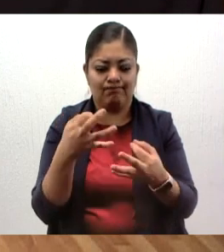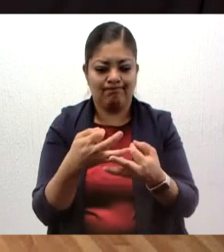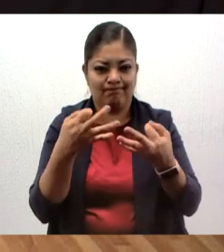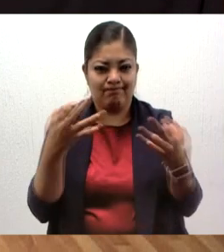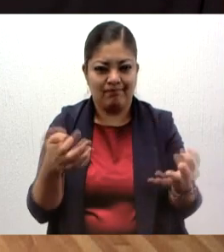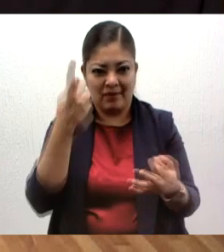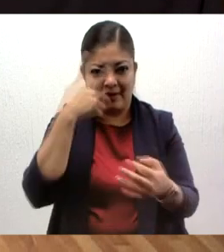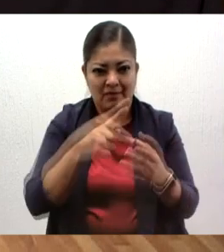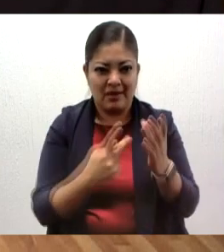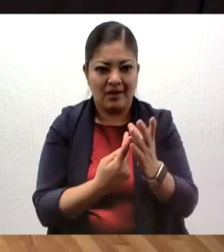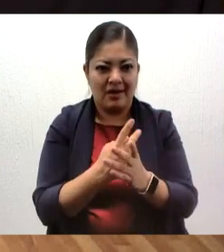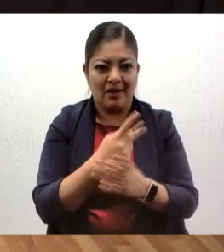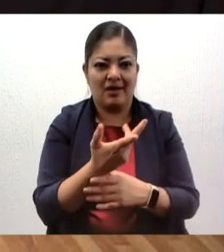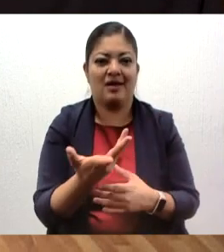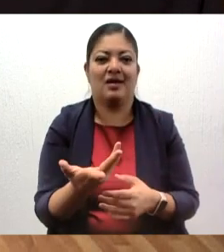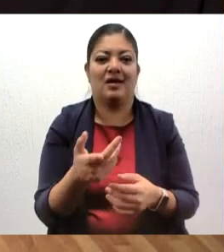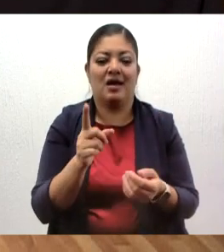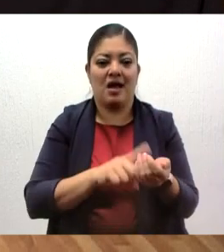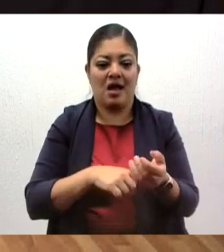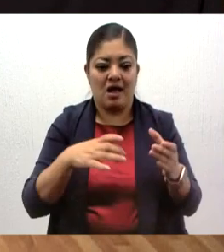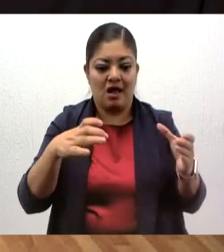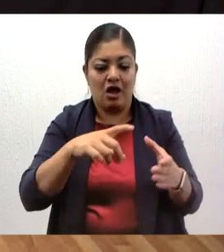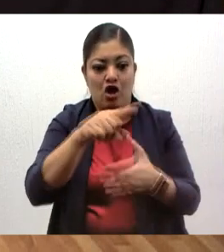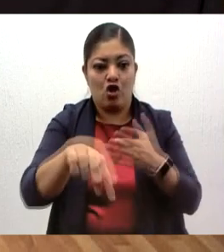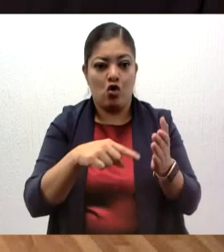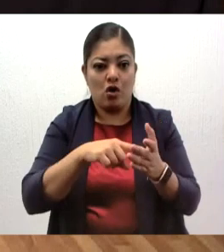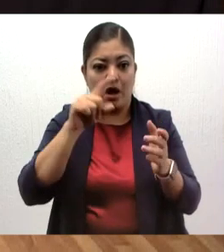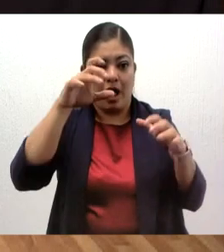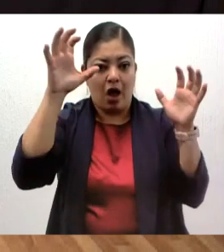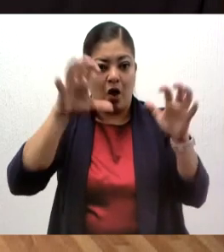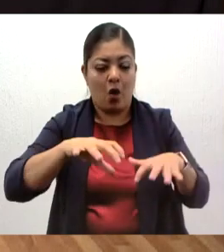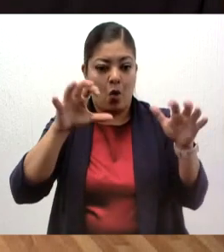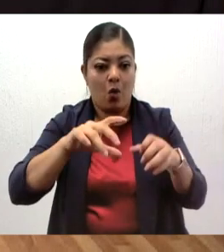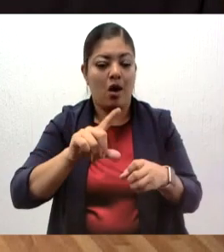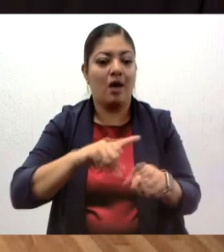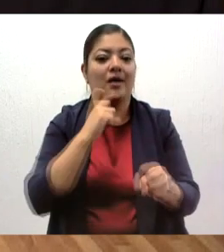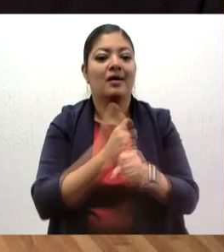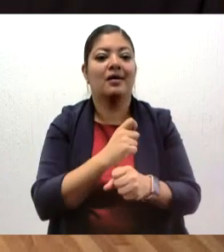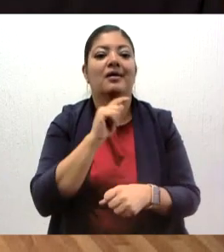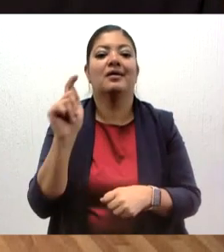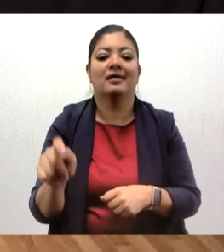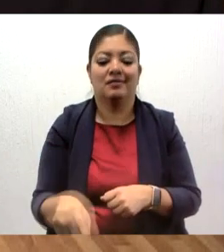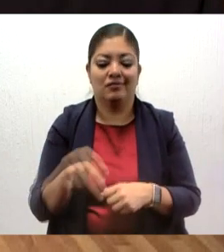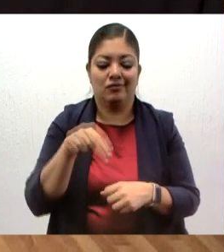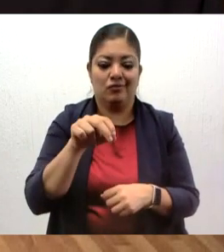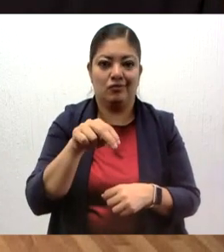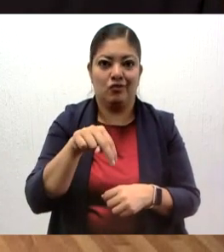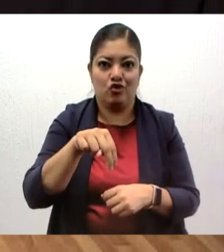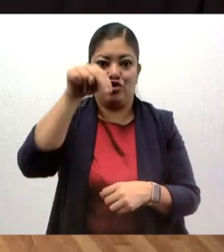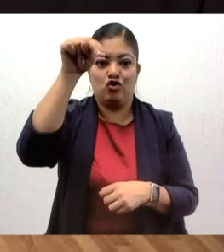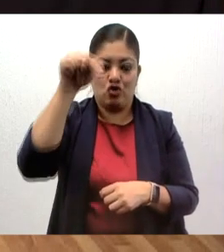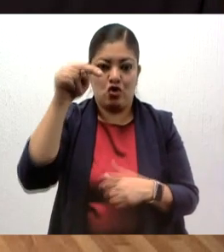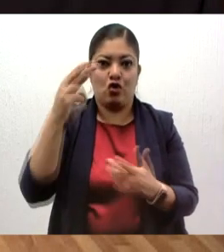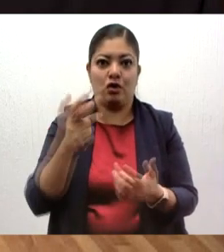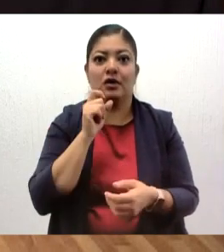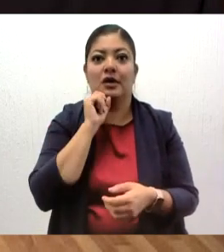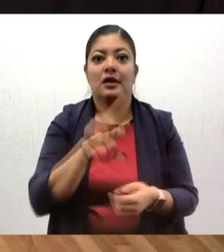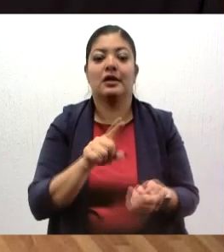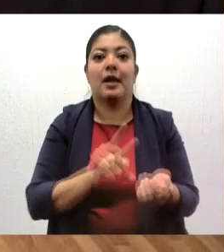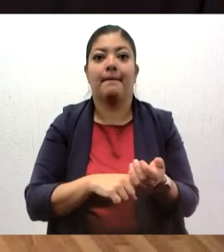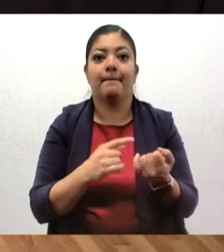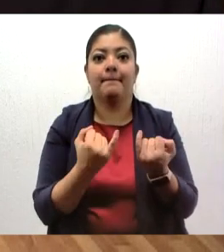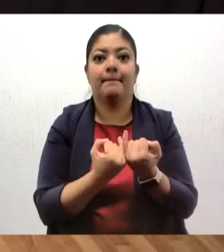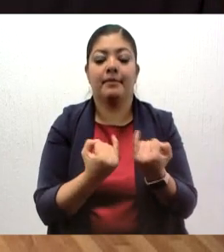con nidos de lluvia sobre todo en la región de los saltos por supuesto eh